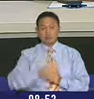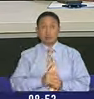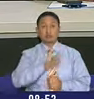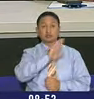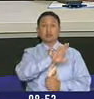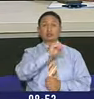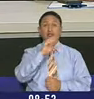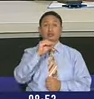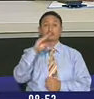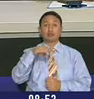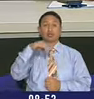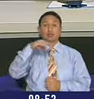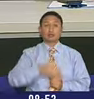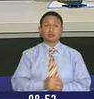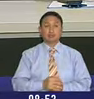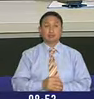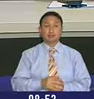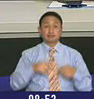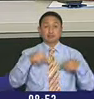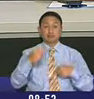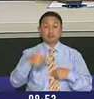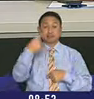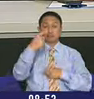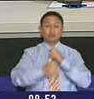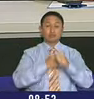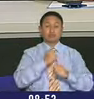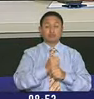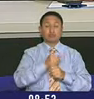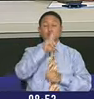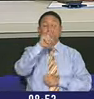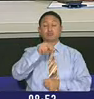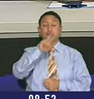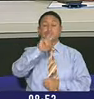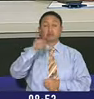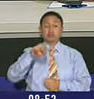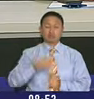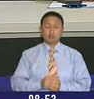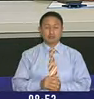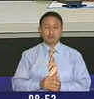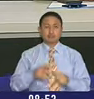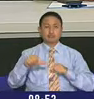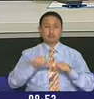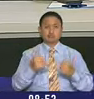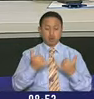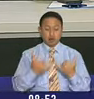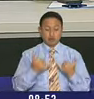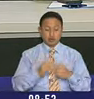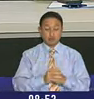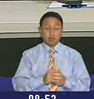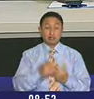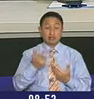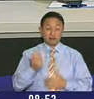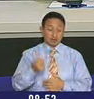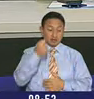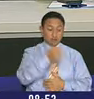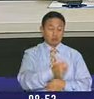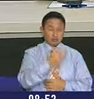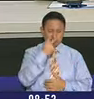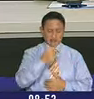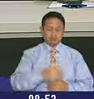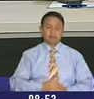500.000 voltios. Estaría lista para el año 2027, lo que dejaría la administración actual es el financiamiento. Así que